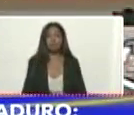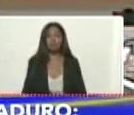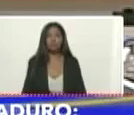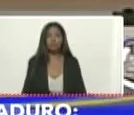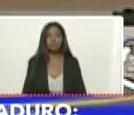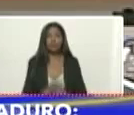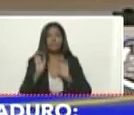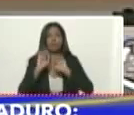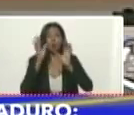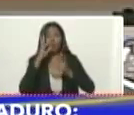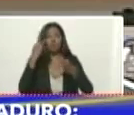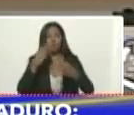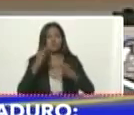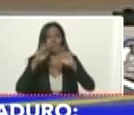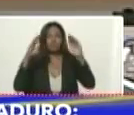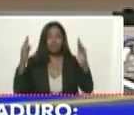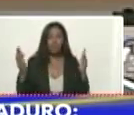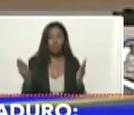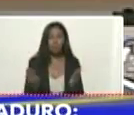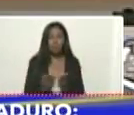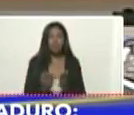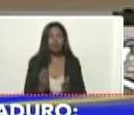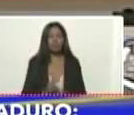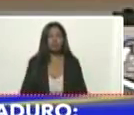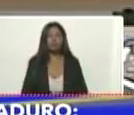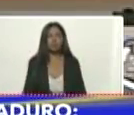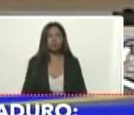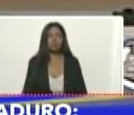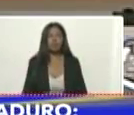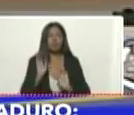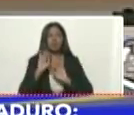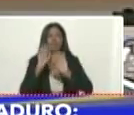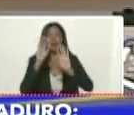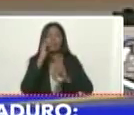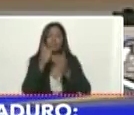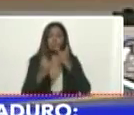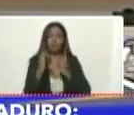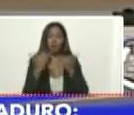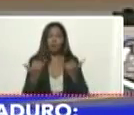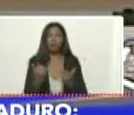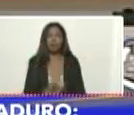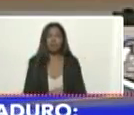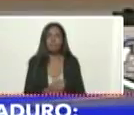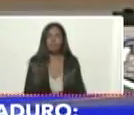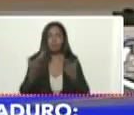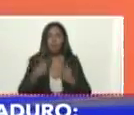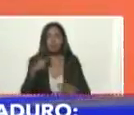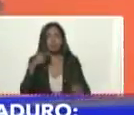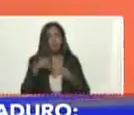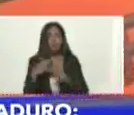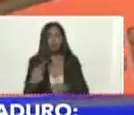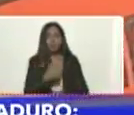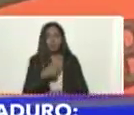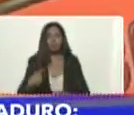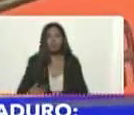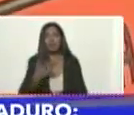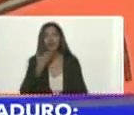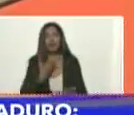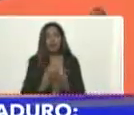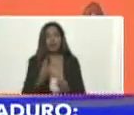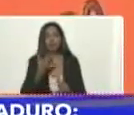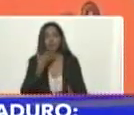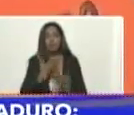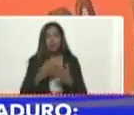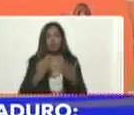El balón oficial del Mundial de básquet que acaba de terminar. Me lo mandaron directo de la China. Muchas gracias a